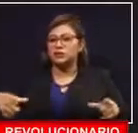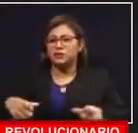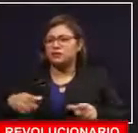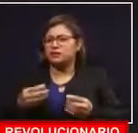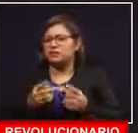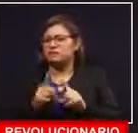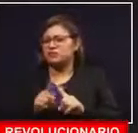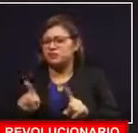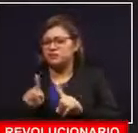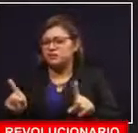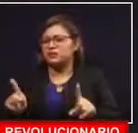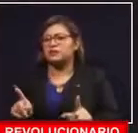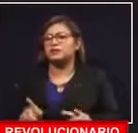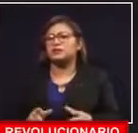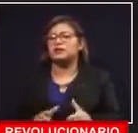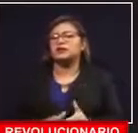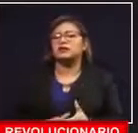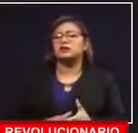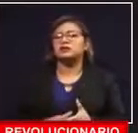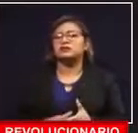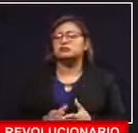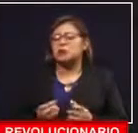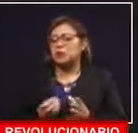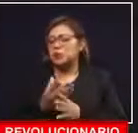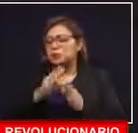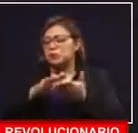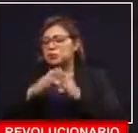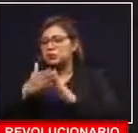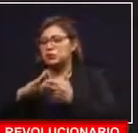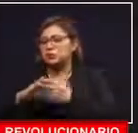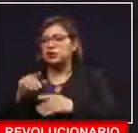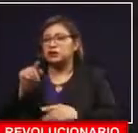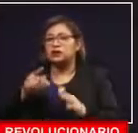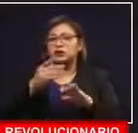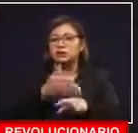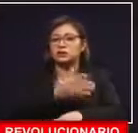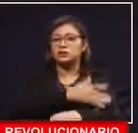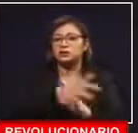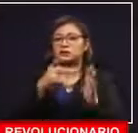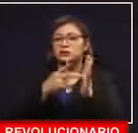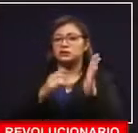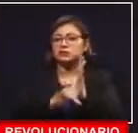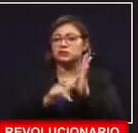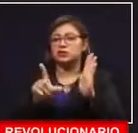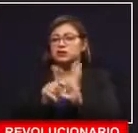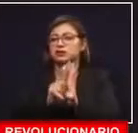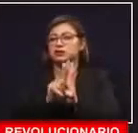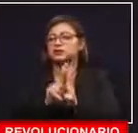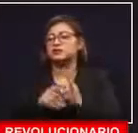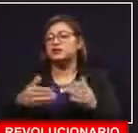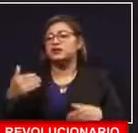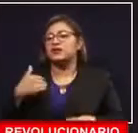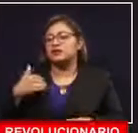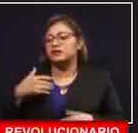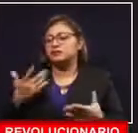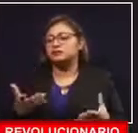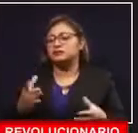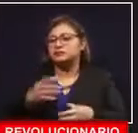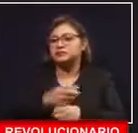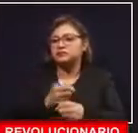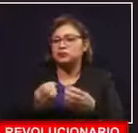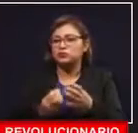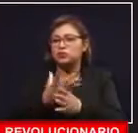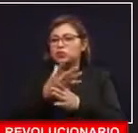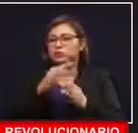Este anteproyecto de ley tiene como propósito la creación de nuevos corregimientos en la comarca Cunayala con el objetivo de mejorar